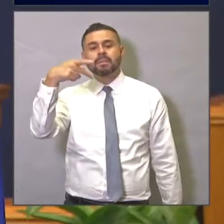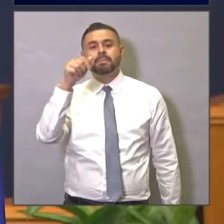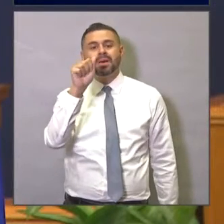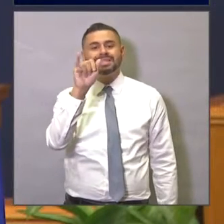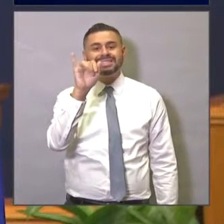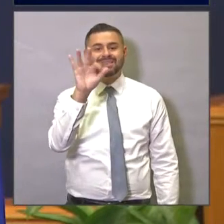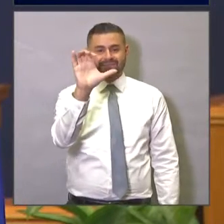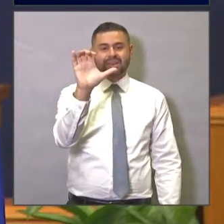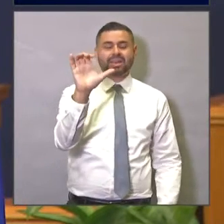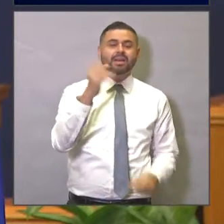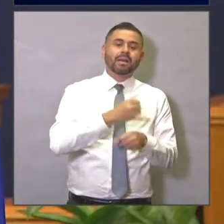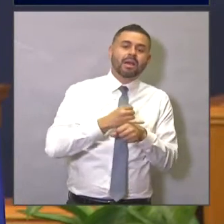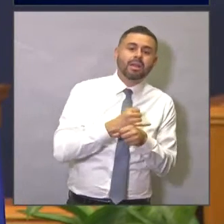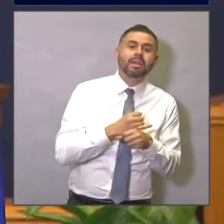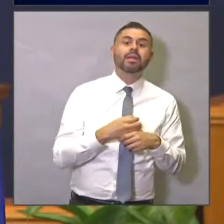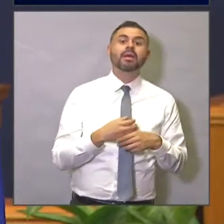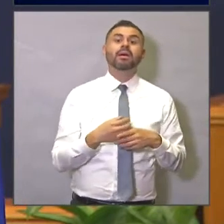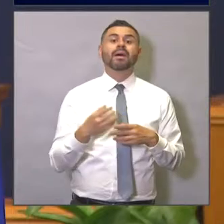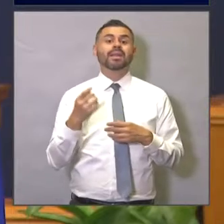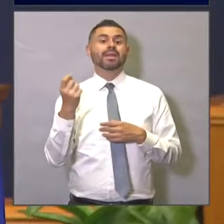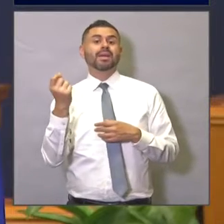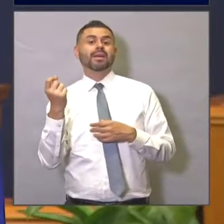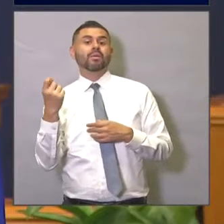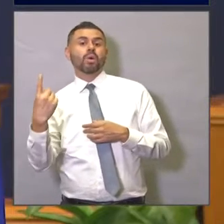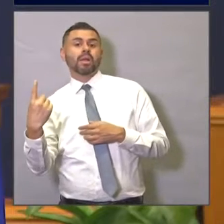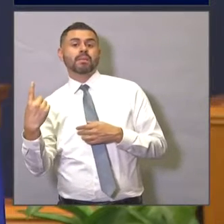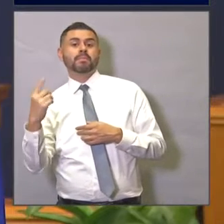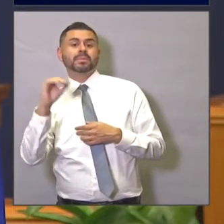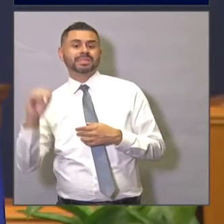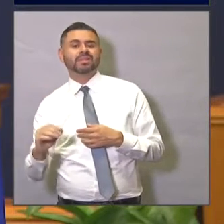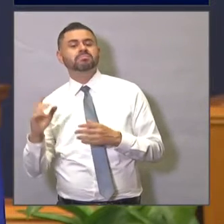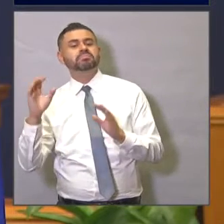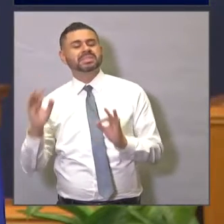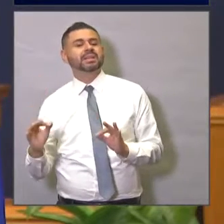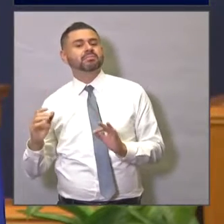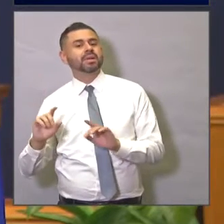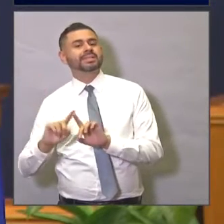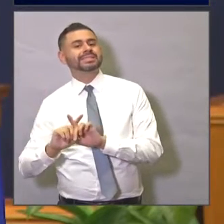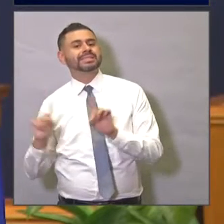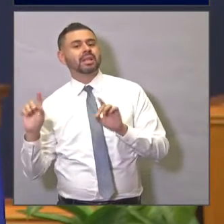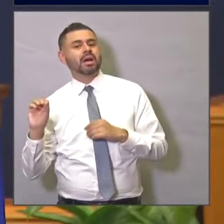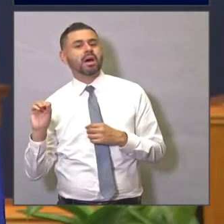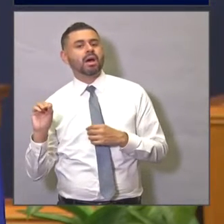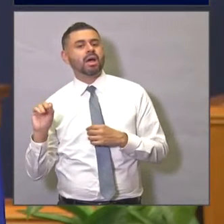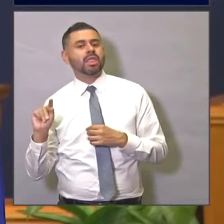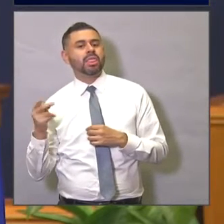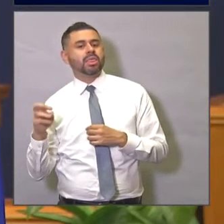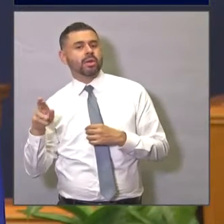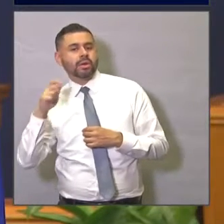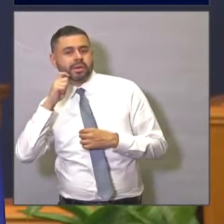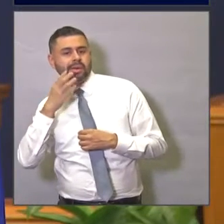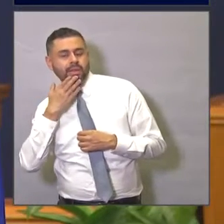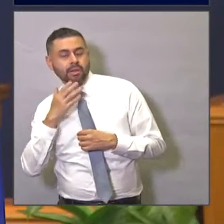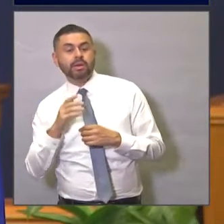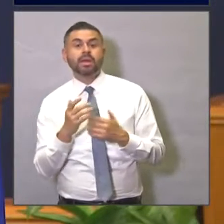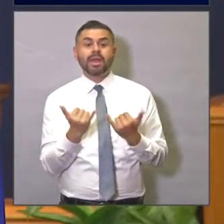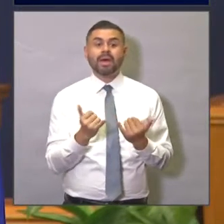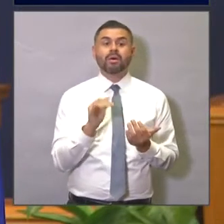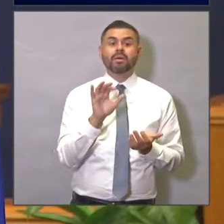y 1% se identifica con otra raza de etnicidad. Hoy también estamos reportando